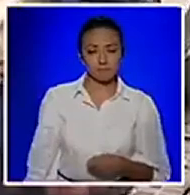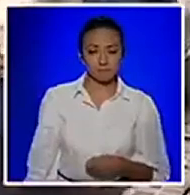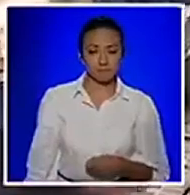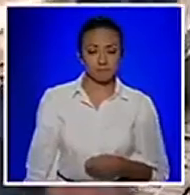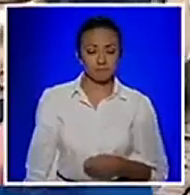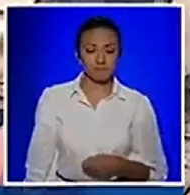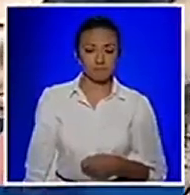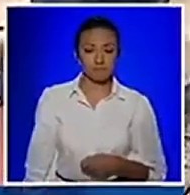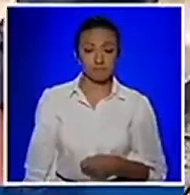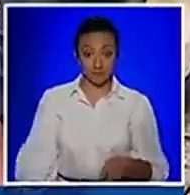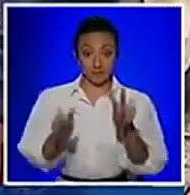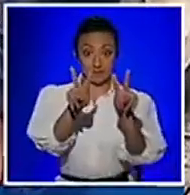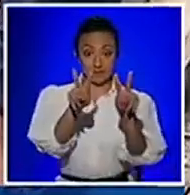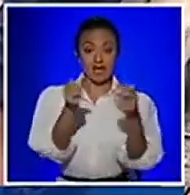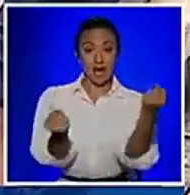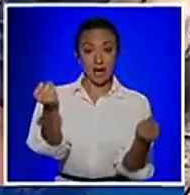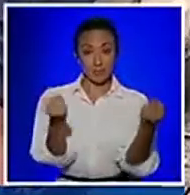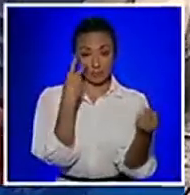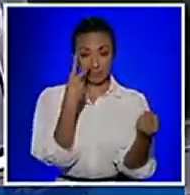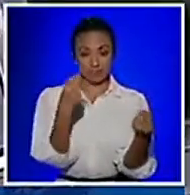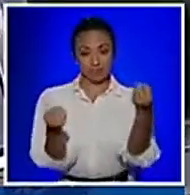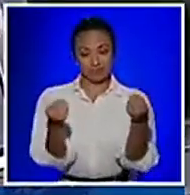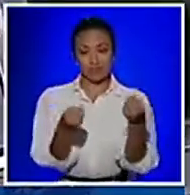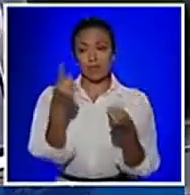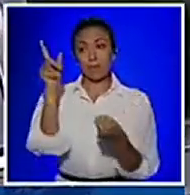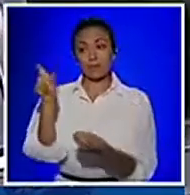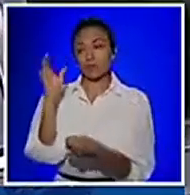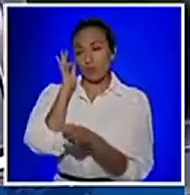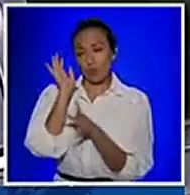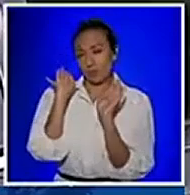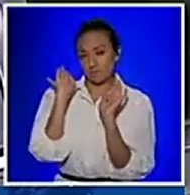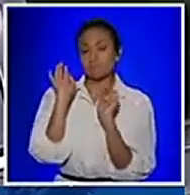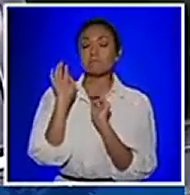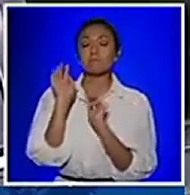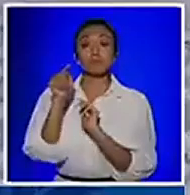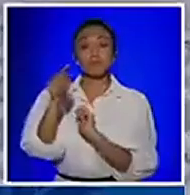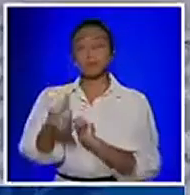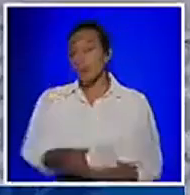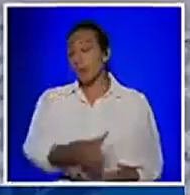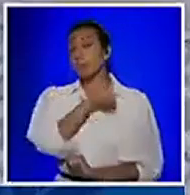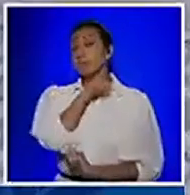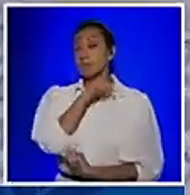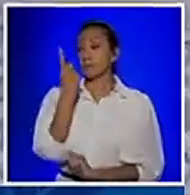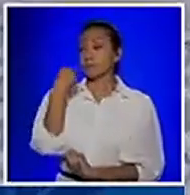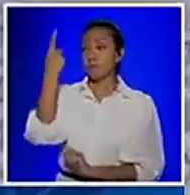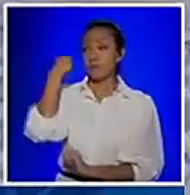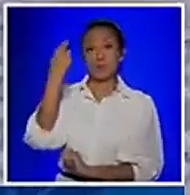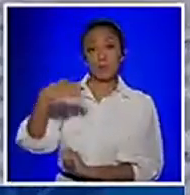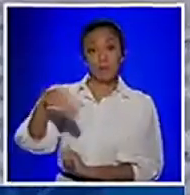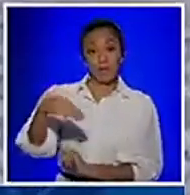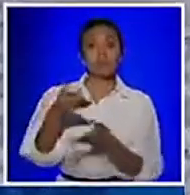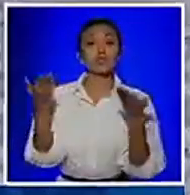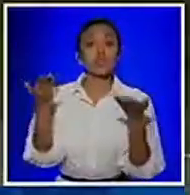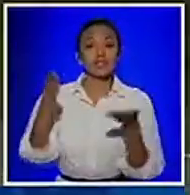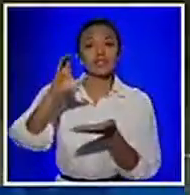y quedó el vehículo de doña maría como la llamaremos después de haber sufrido un asalto el pasado miércoles en el sector de la recoleta sur de